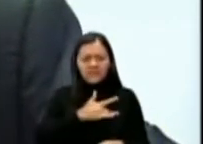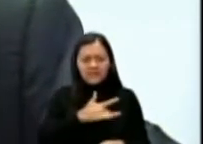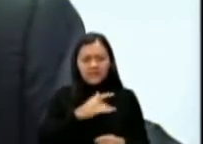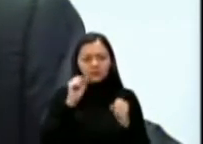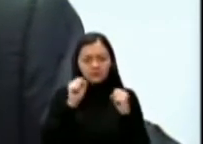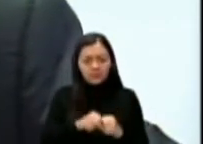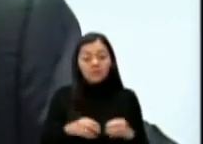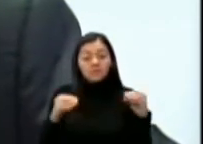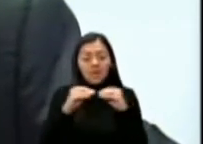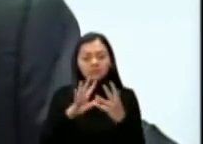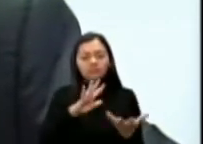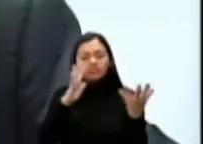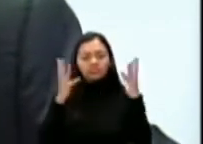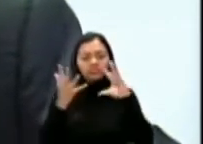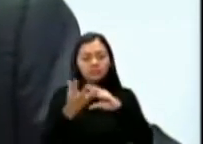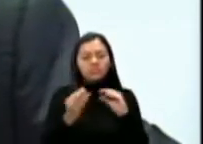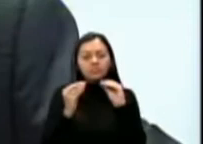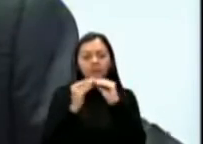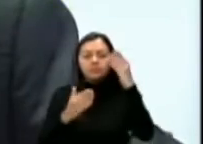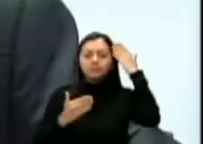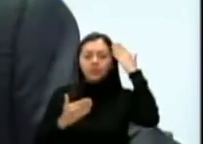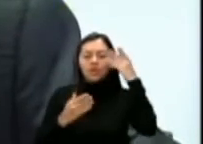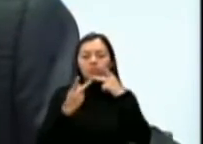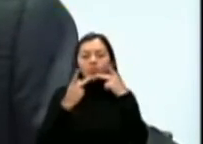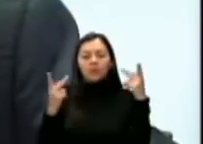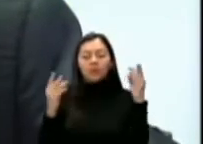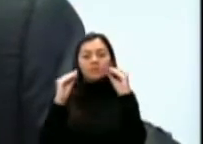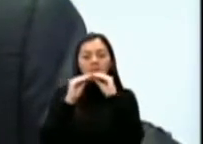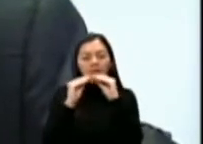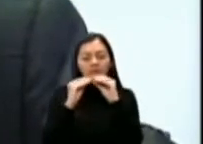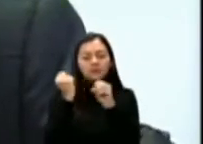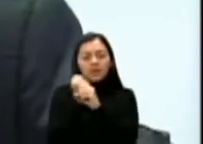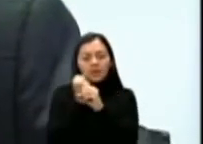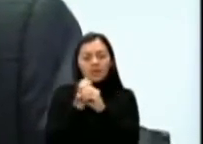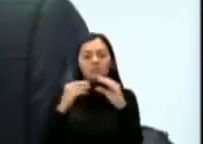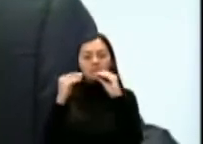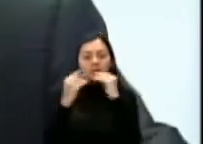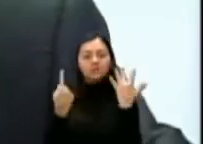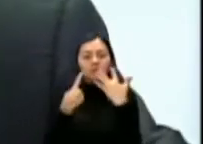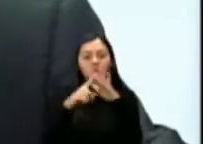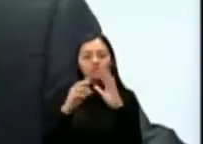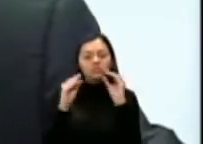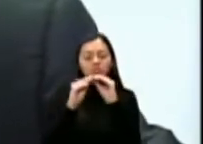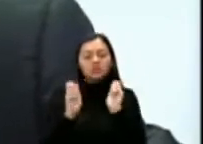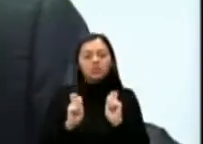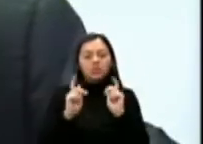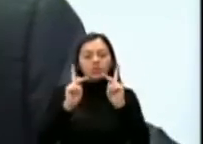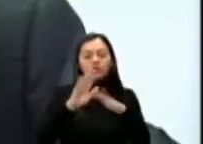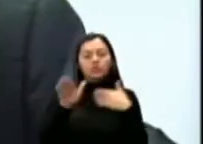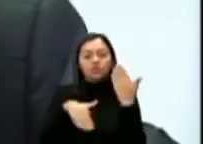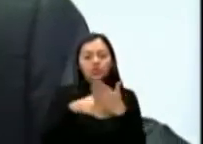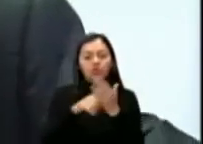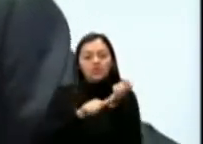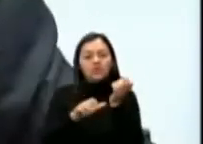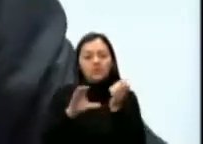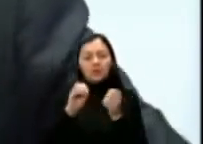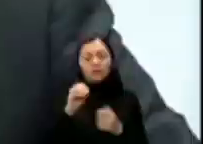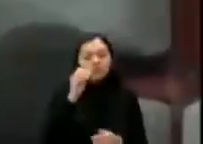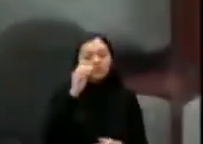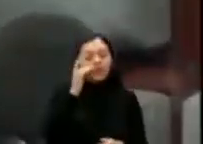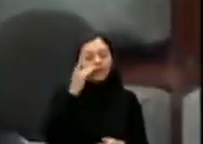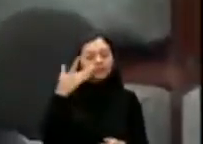que se seguirá convirtiendo en más políticas públicas en más obras y mayor inclusión y más oportunidades para mis hermanos amazónicos